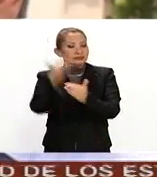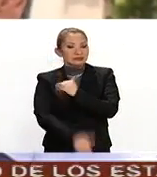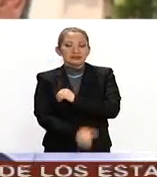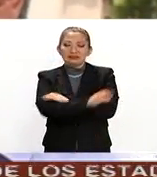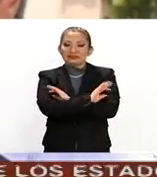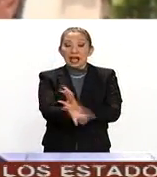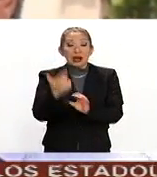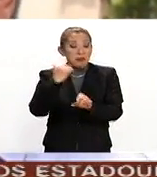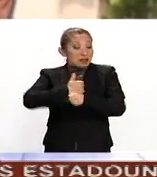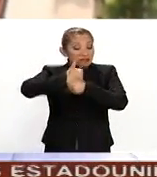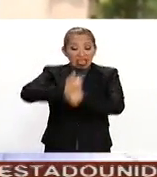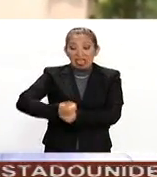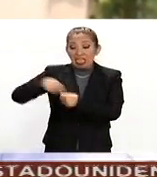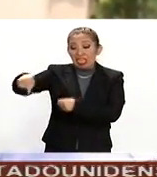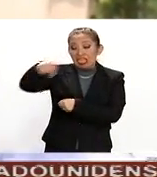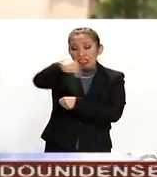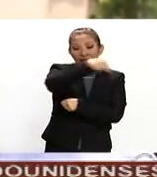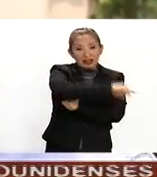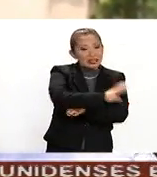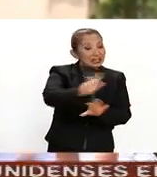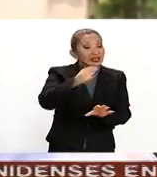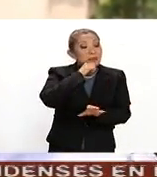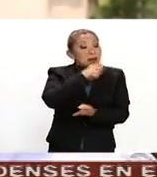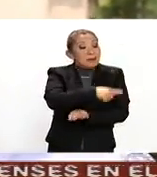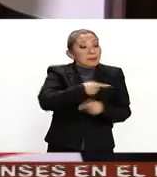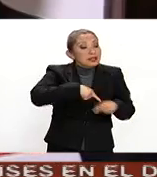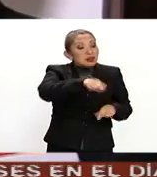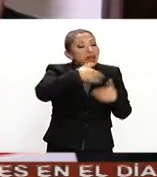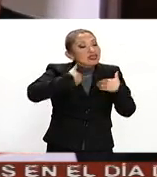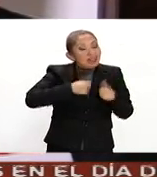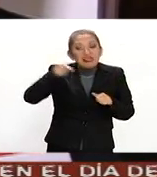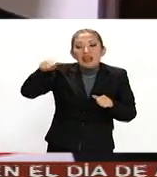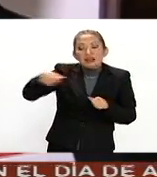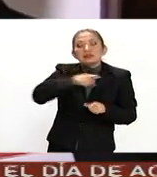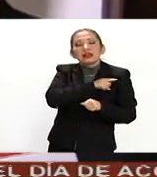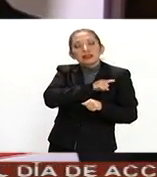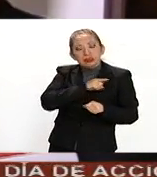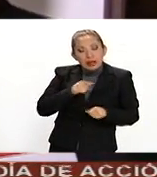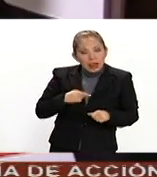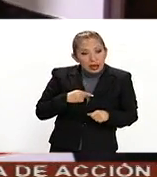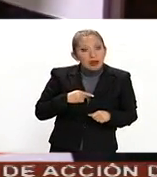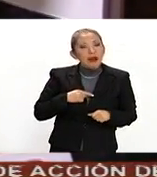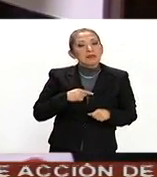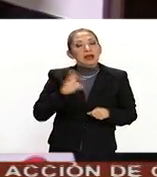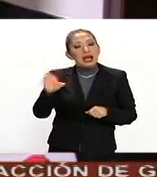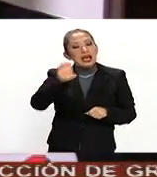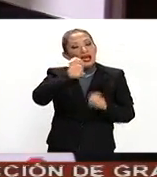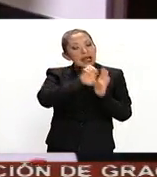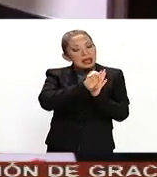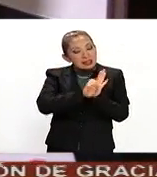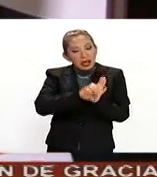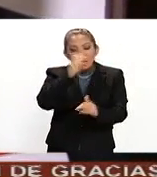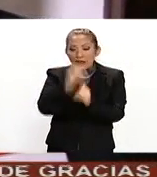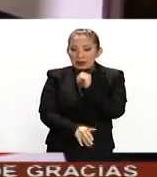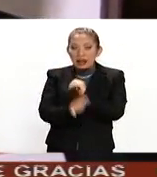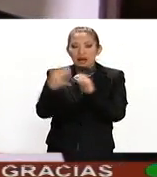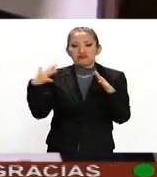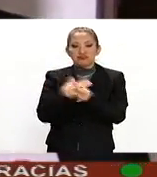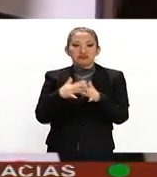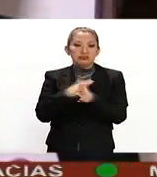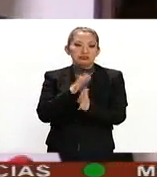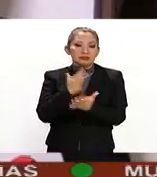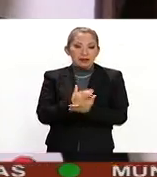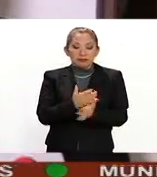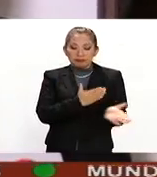haya más víctimas, pero además que la sociedad entienda que es un deber ético acabar con la